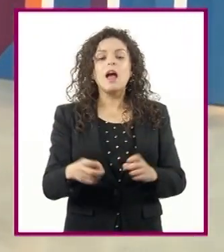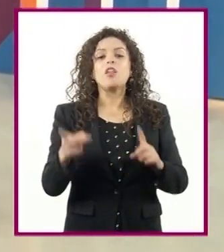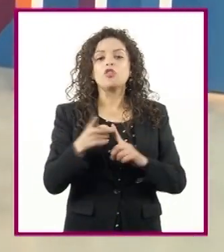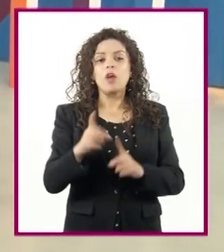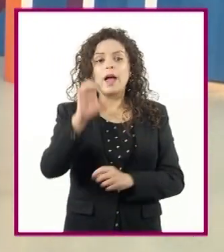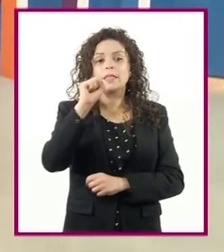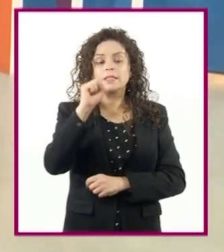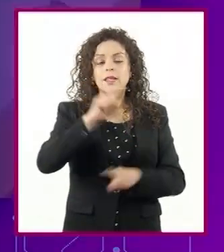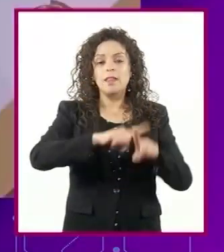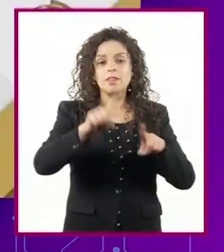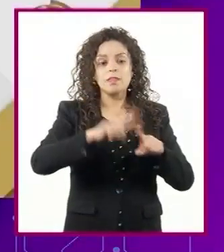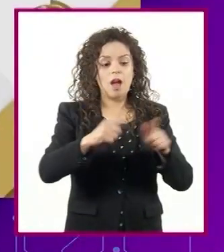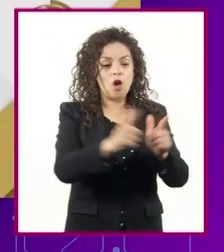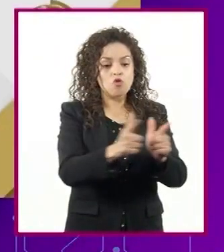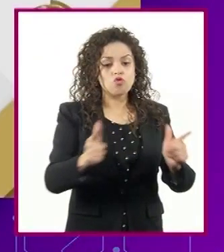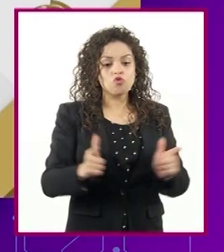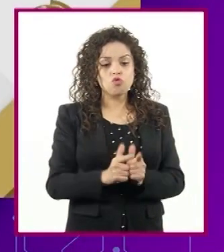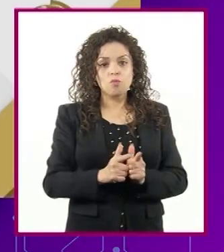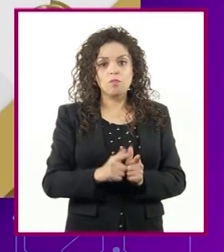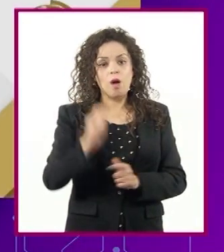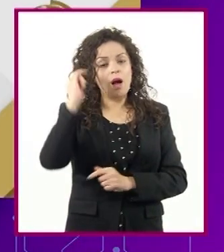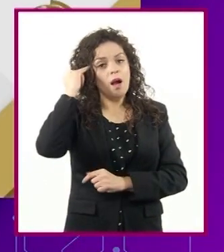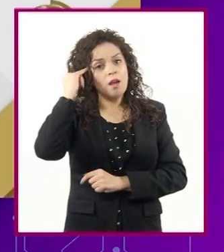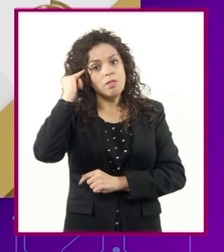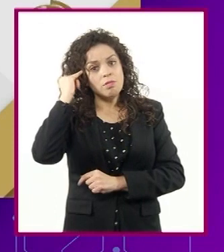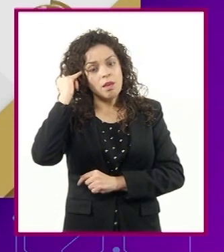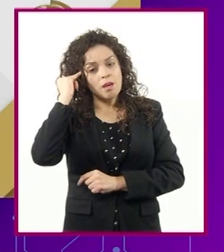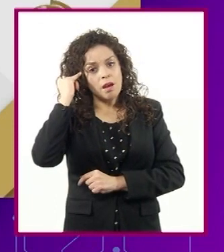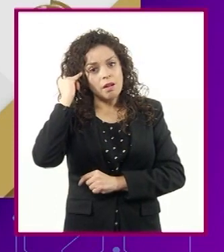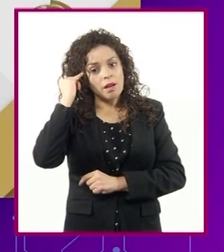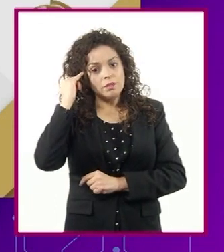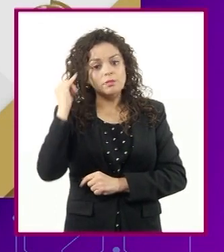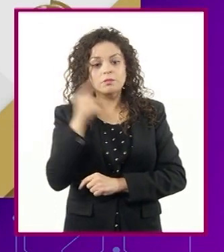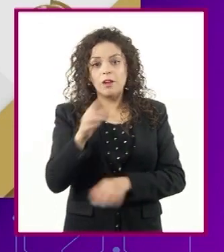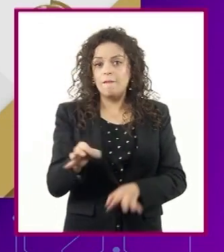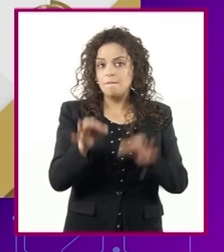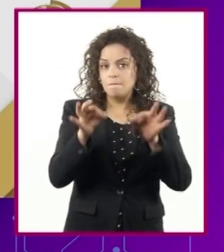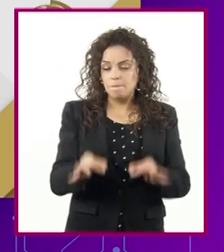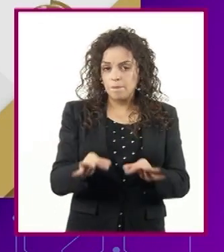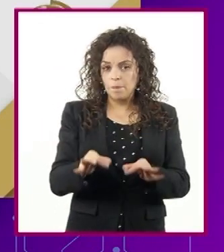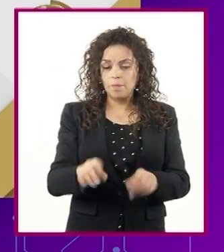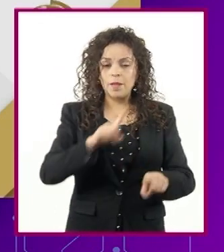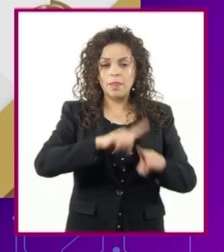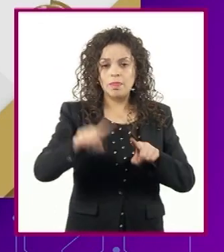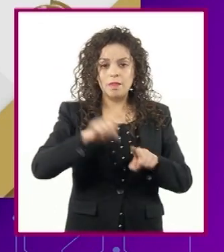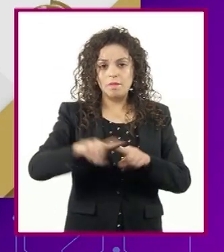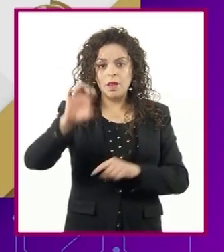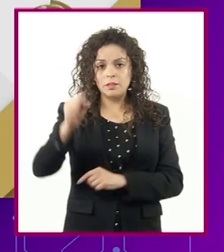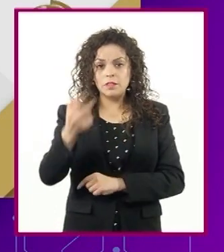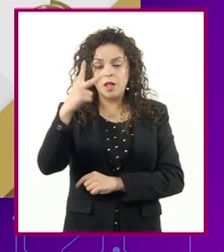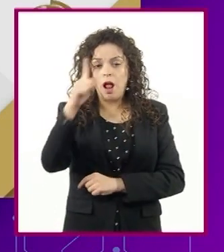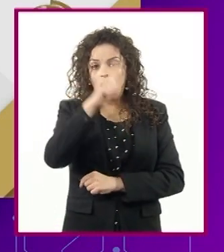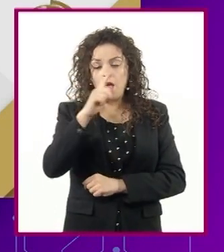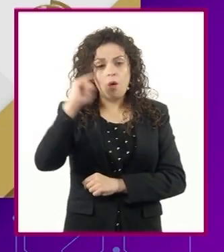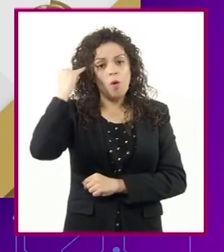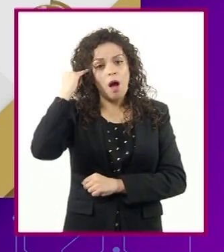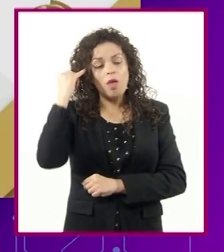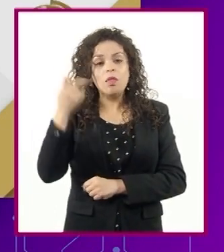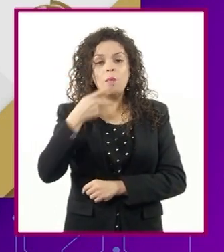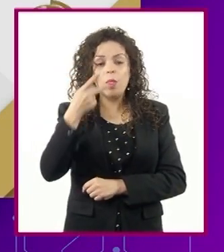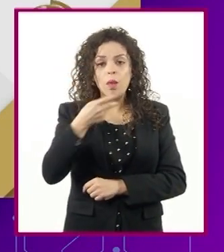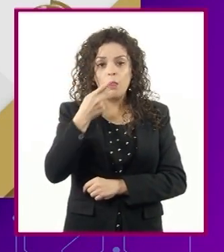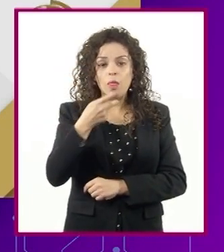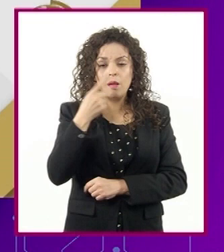grupos originarios. Ellos practican un total de 68 lenguas indígenas con